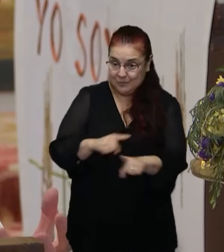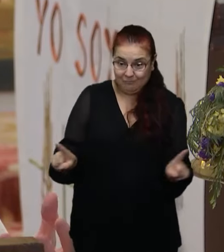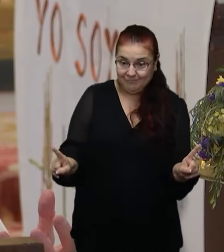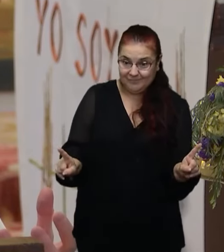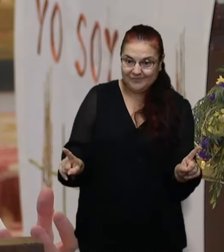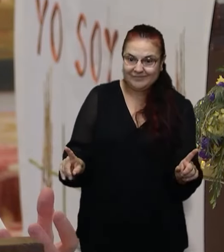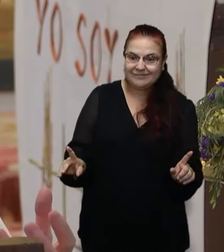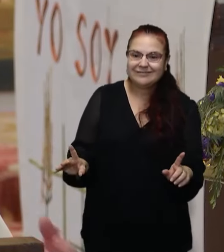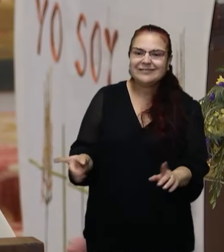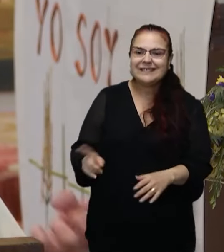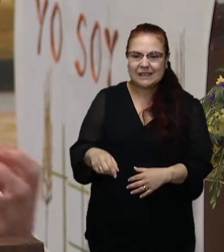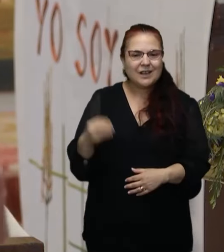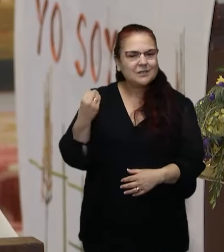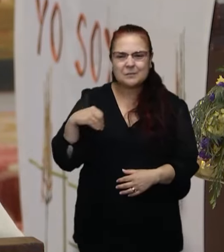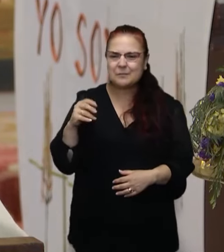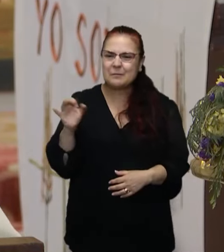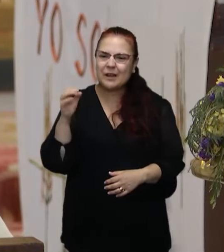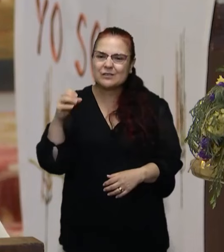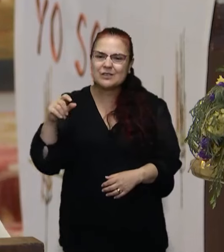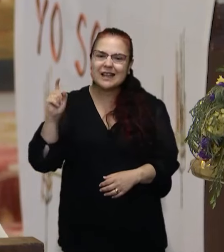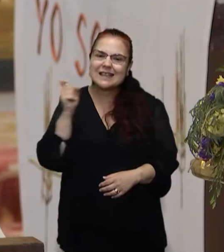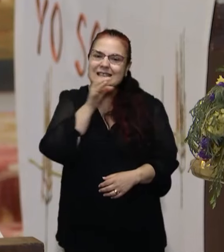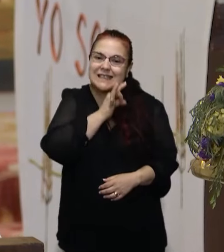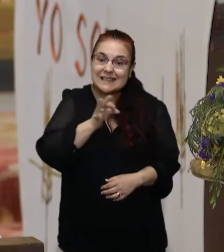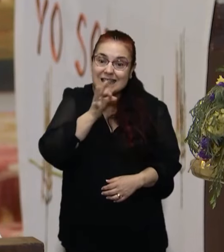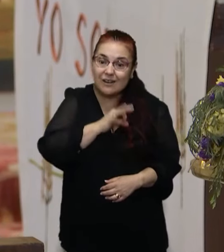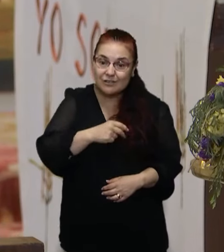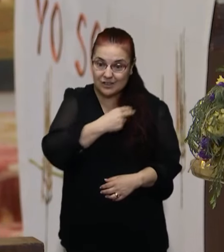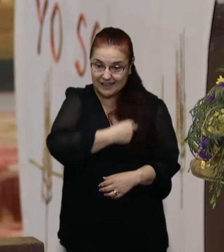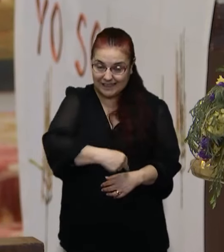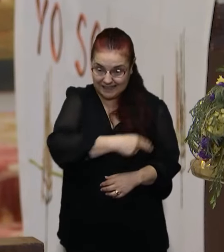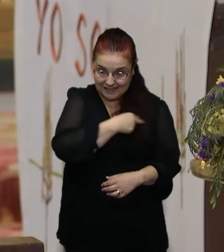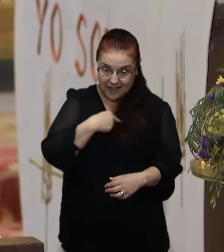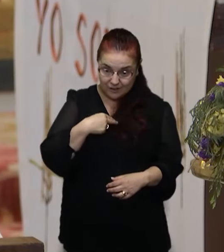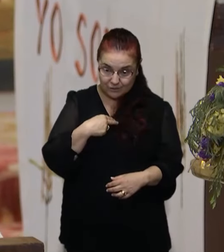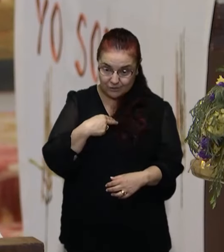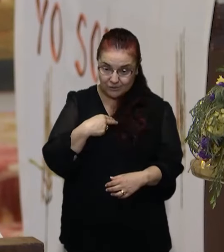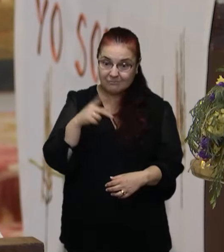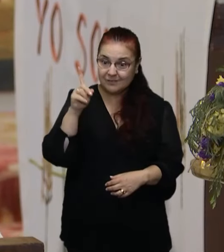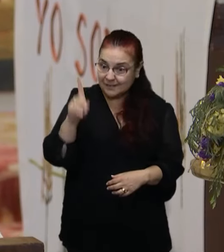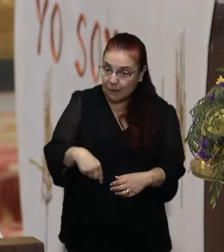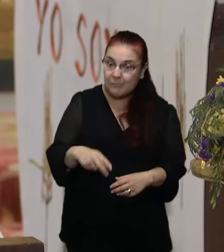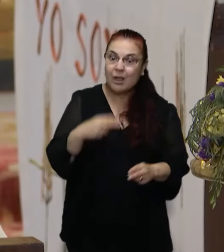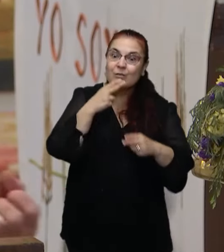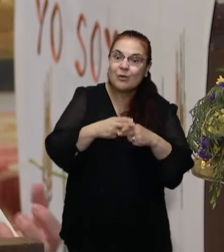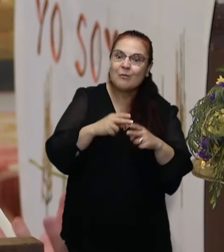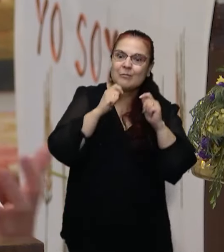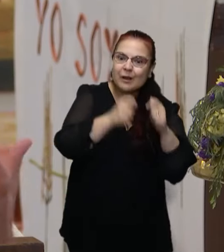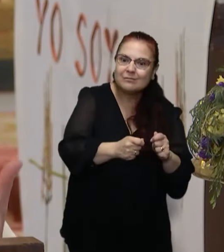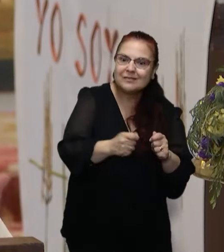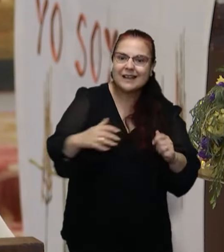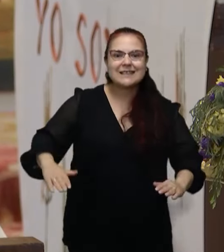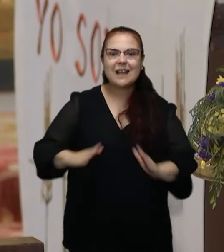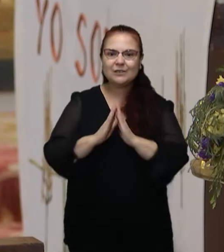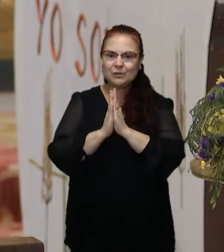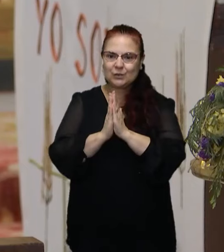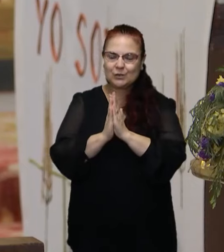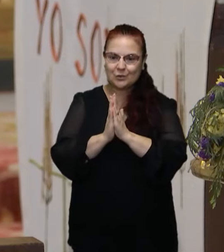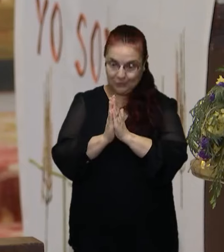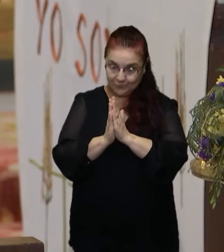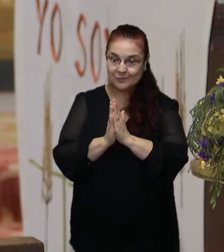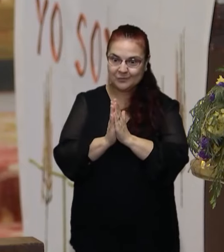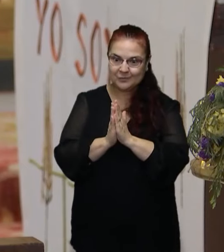como sabéis, los cristianos se llamaban a sí mismos santos. Somos los